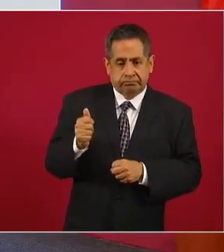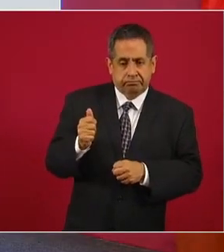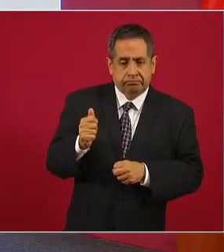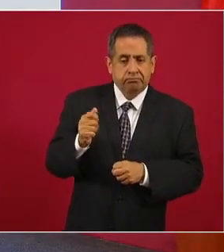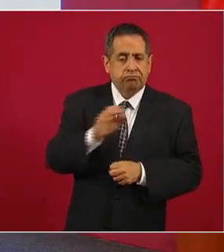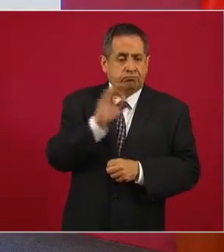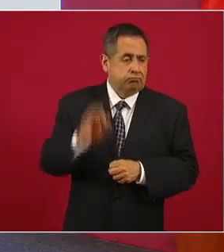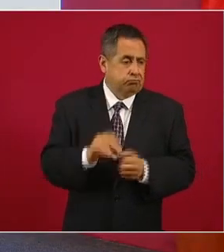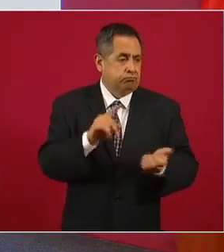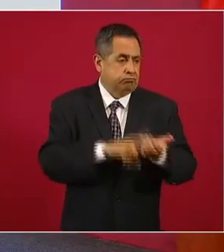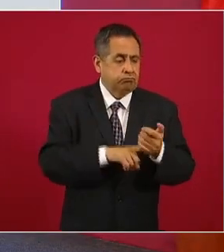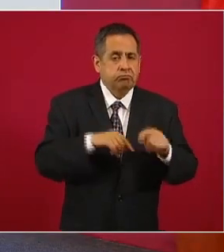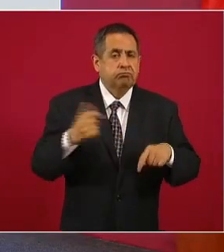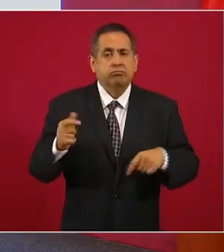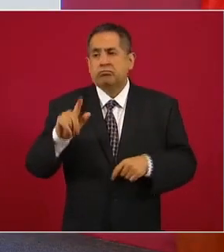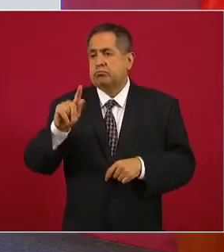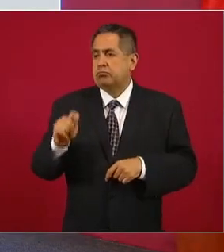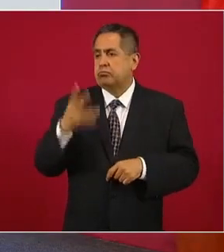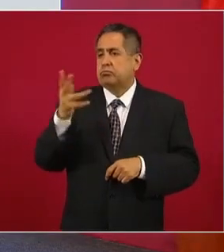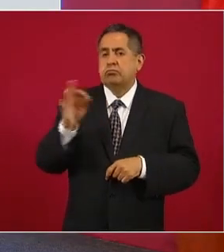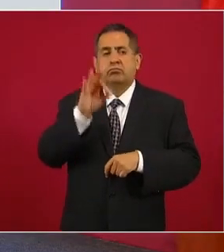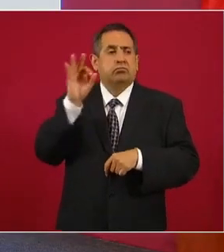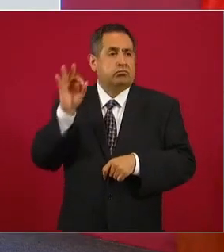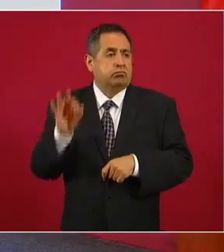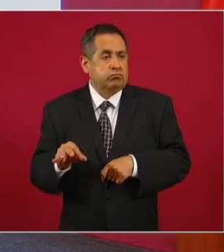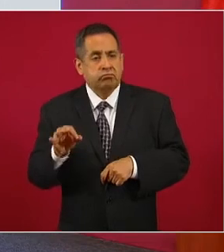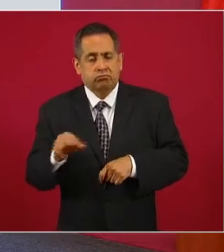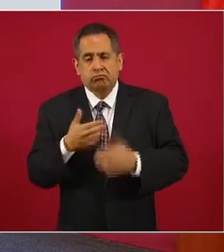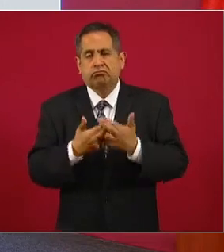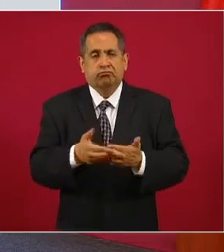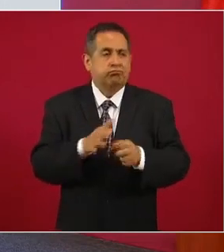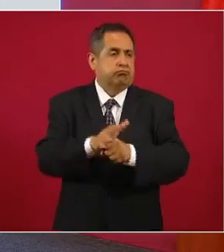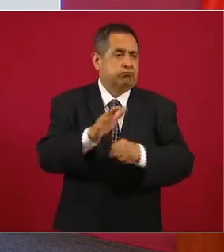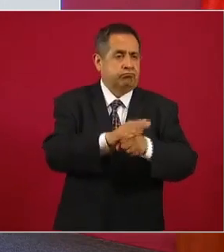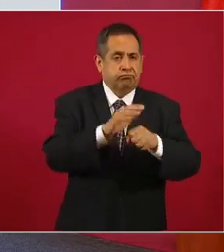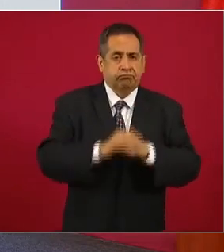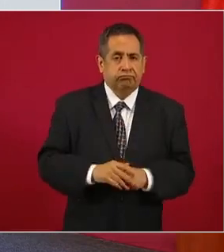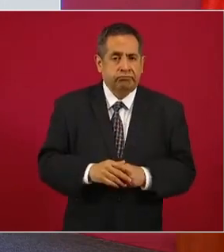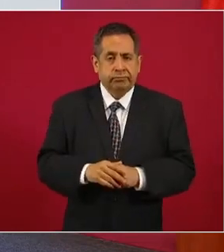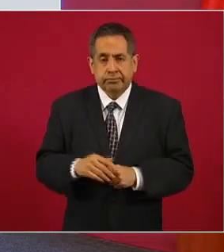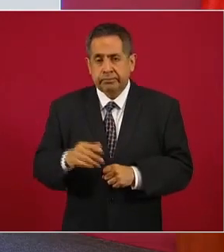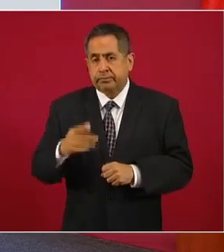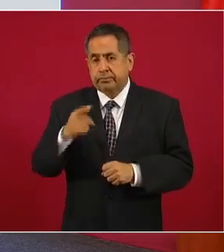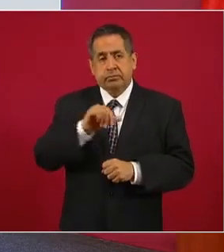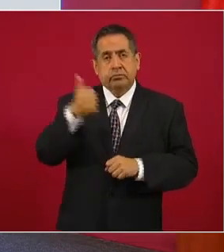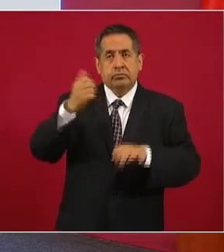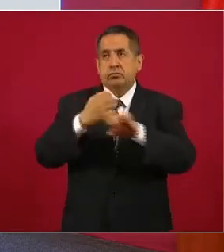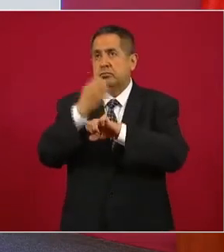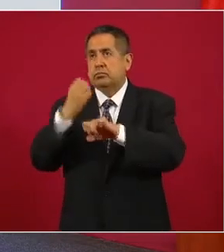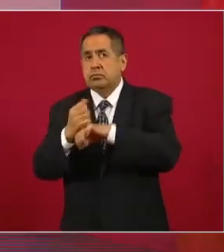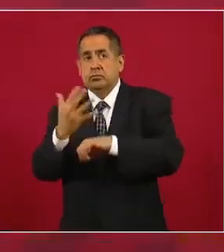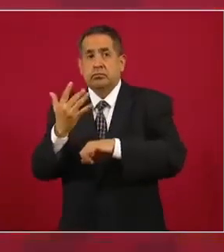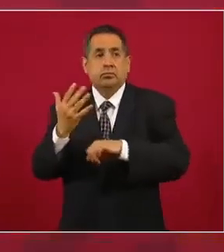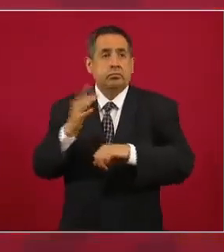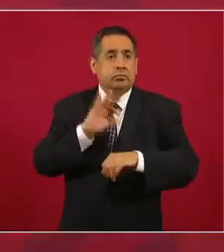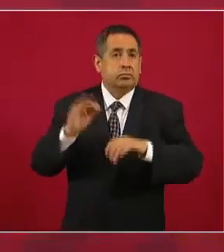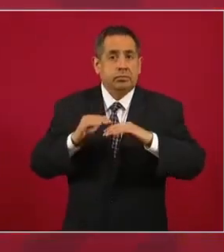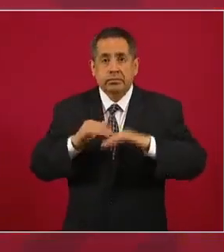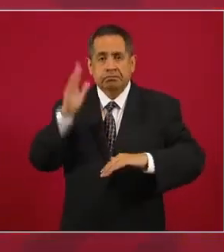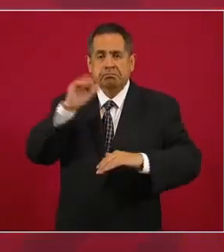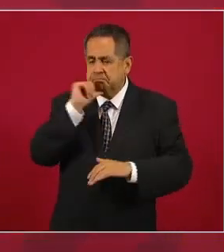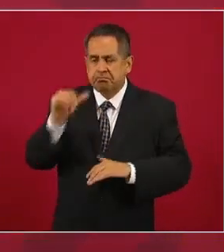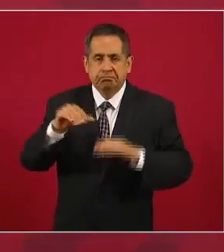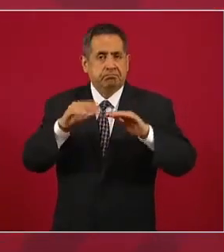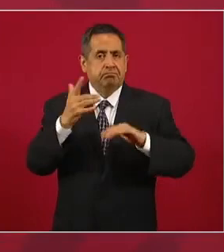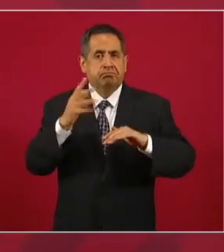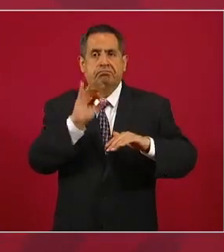y ninguna entidad federativa tiene ocupaciones superiores al 50%. Se puede ver, en conclusión, que todos los